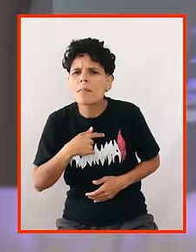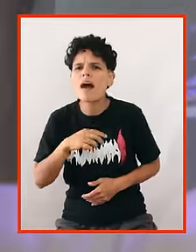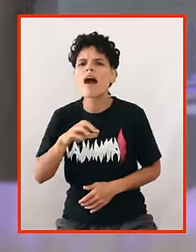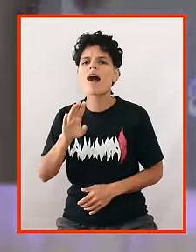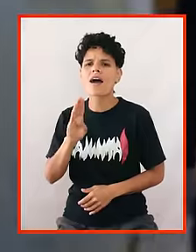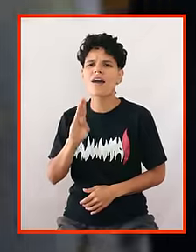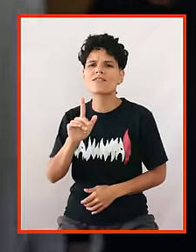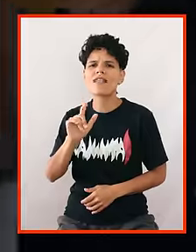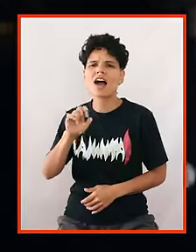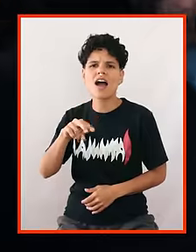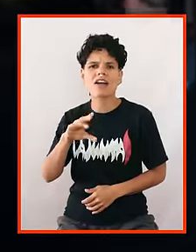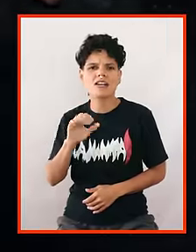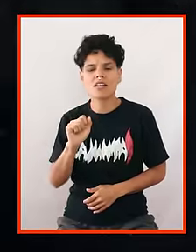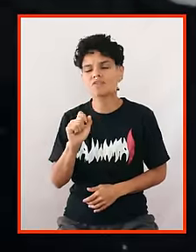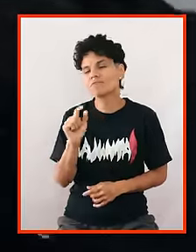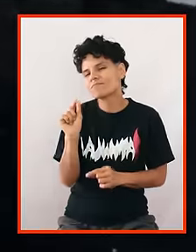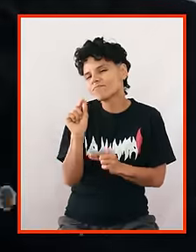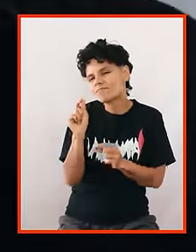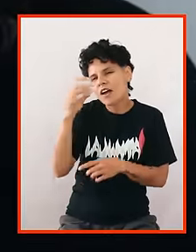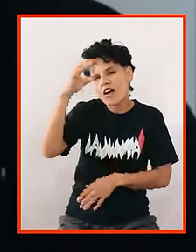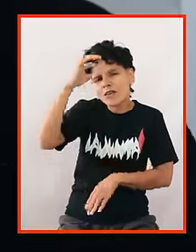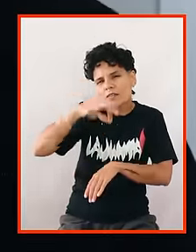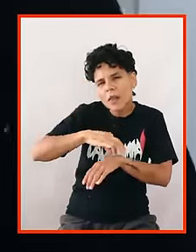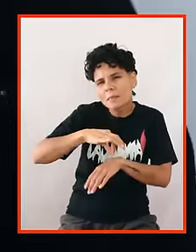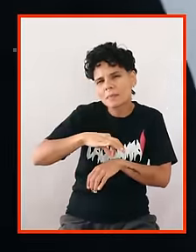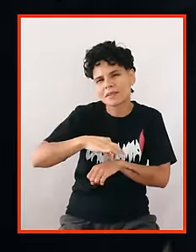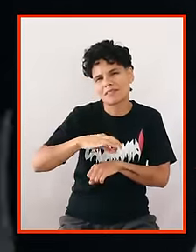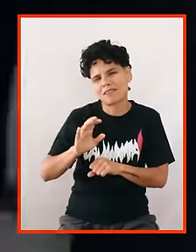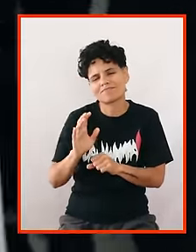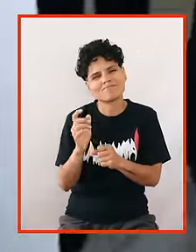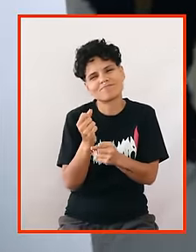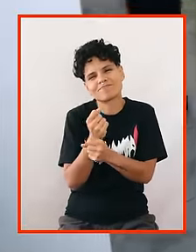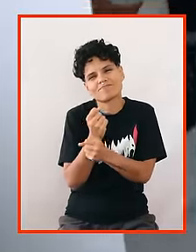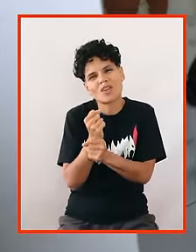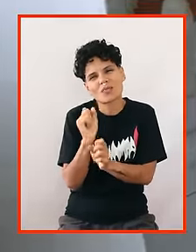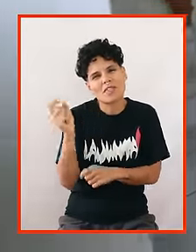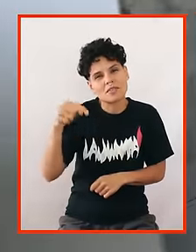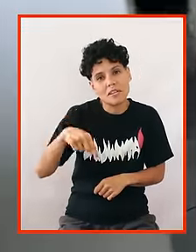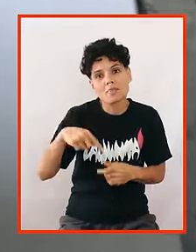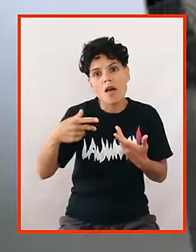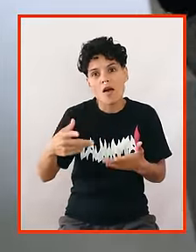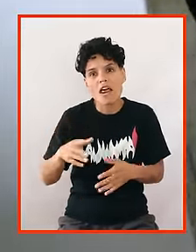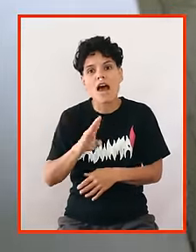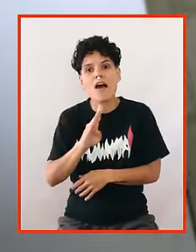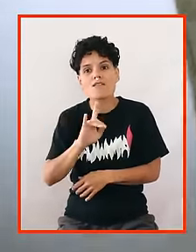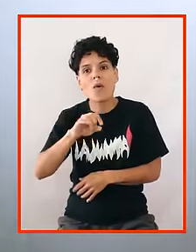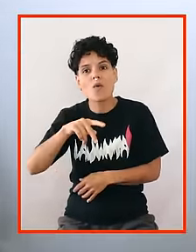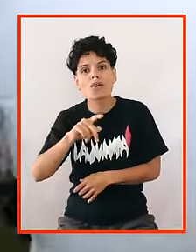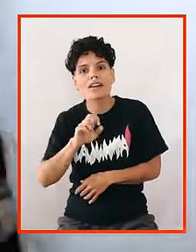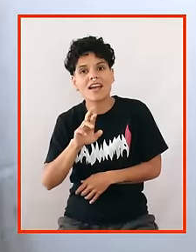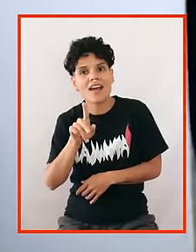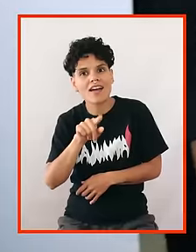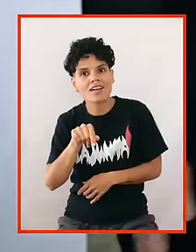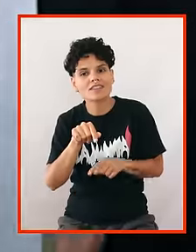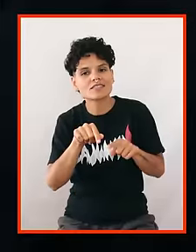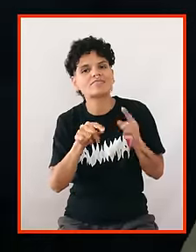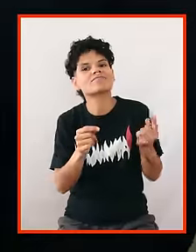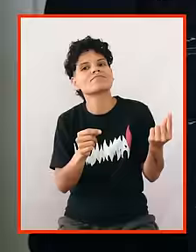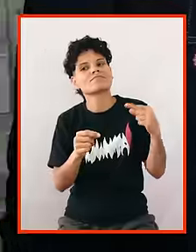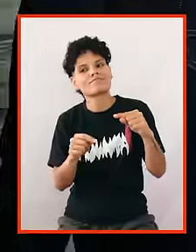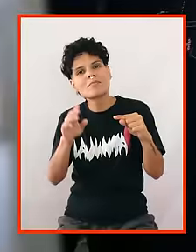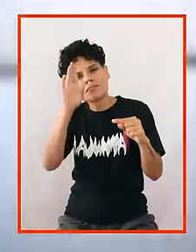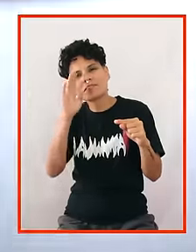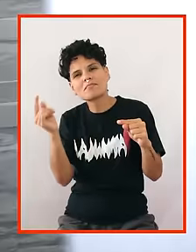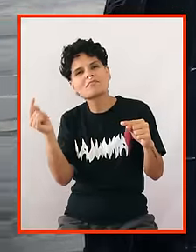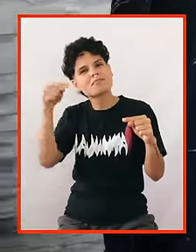llama? La Blanquita. Ahí está una enfermita, no hacía aparición televisiva. Ah. Ah, reaparece con los bunkers. Sí. Reaparece con los bunkers. Sí. Y por favor.